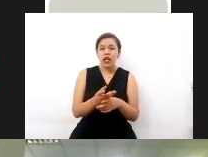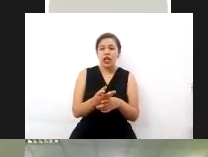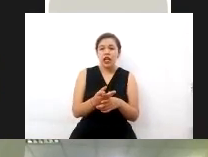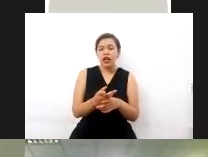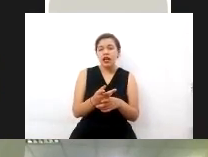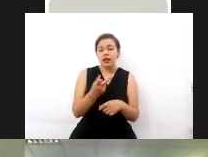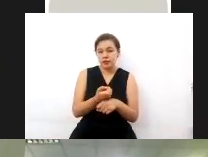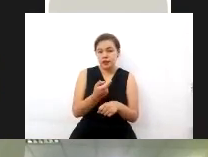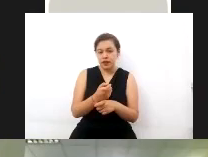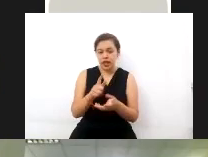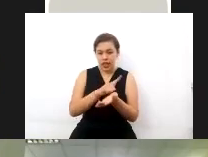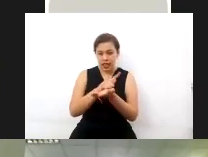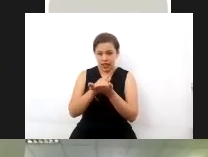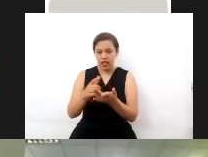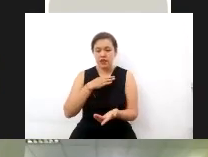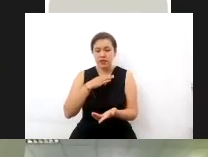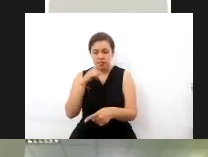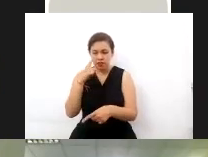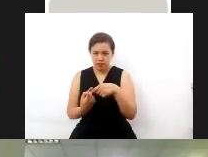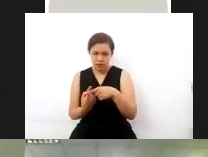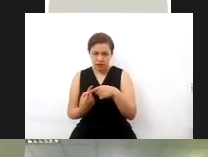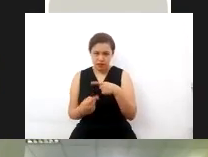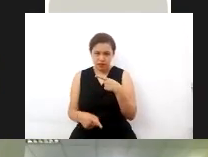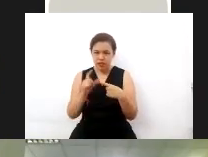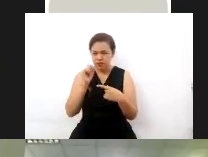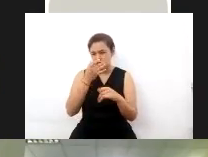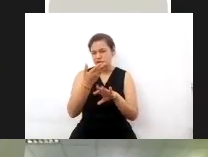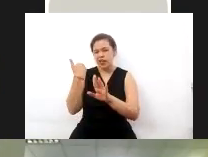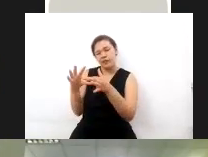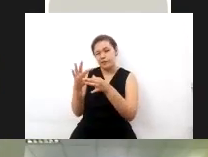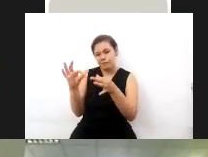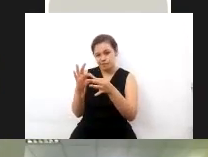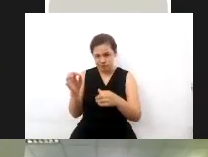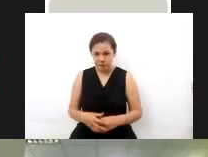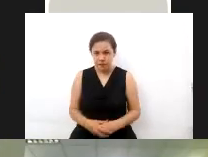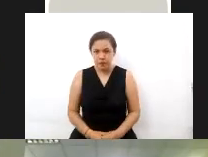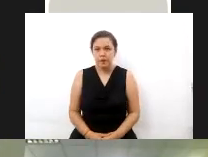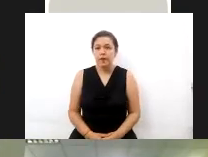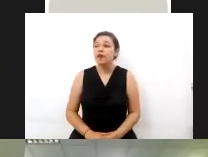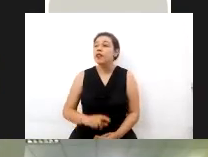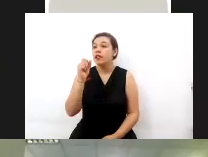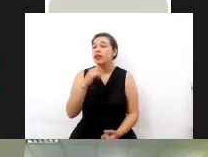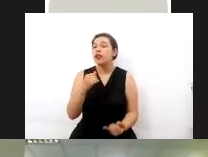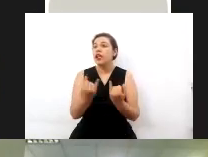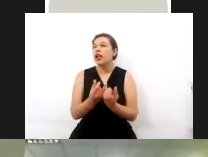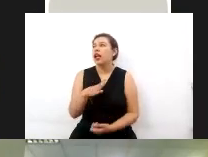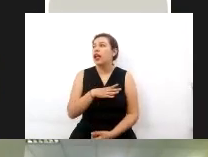lavadas y desinfectadas, tal como se los mencioné hace un momento. Tienen todo